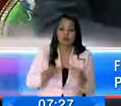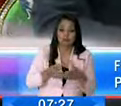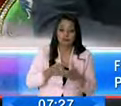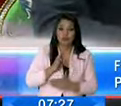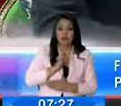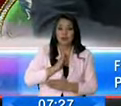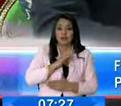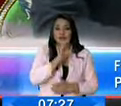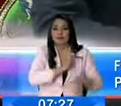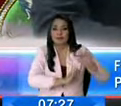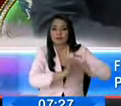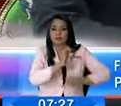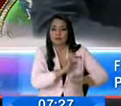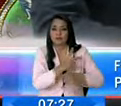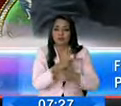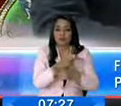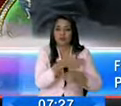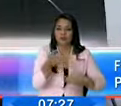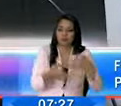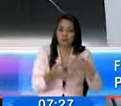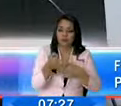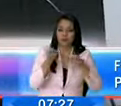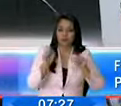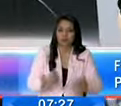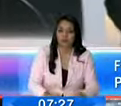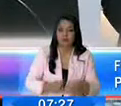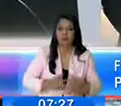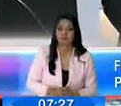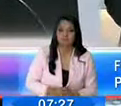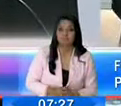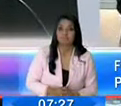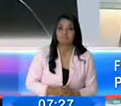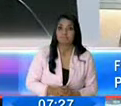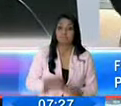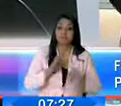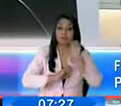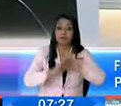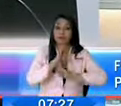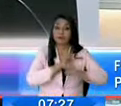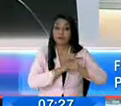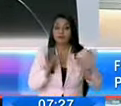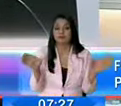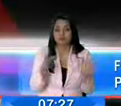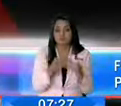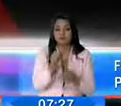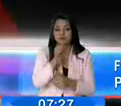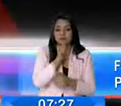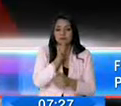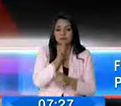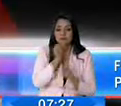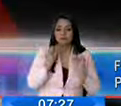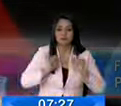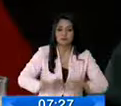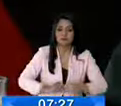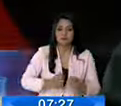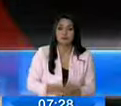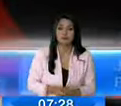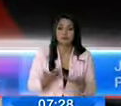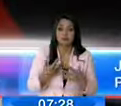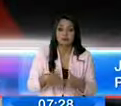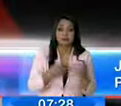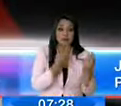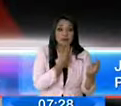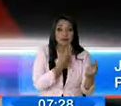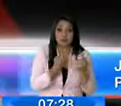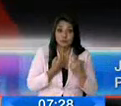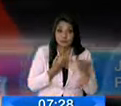la Evaluación al Consejo de la Judicatura, el mismo que aún tiene carácter reservado. Una vez que tengamos la respuesta